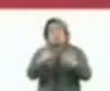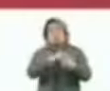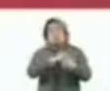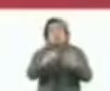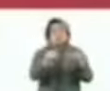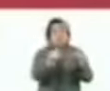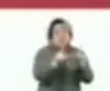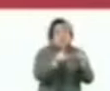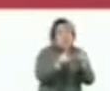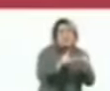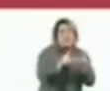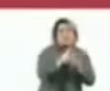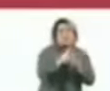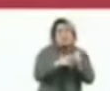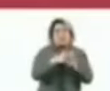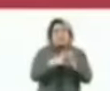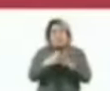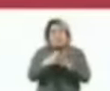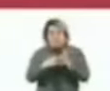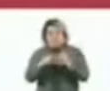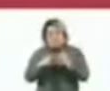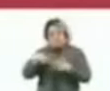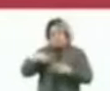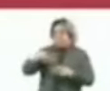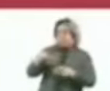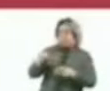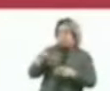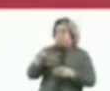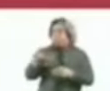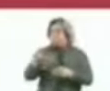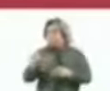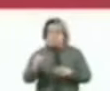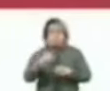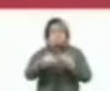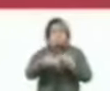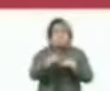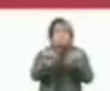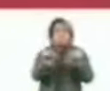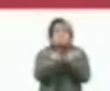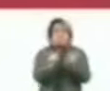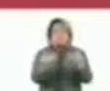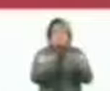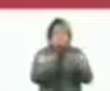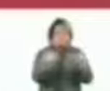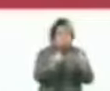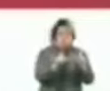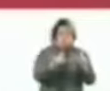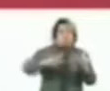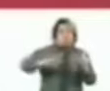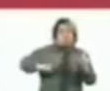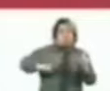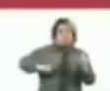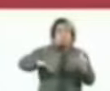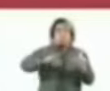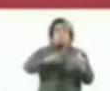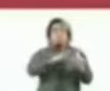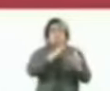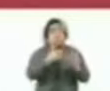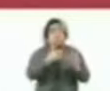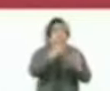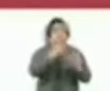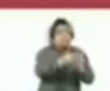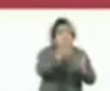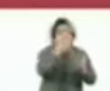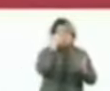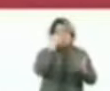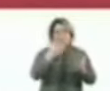de crédito, tarjetas de débito y monederos, y sobre todo las tarjetas del gobierno de México que encabeza